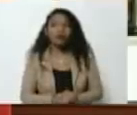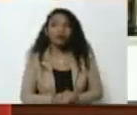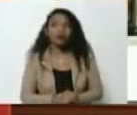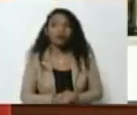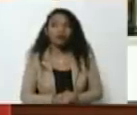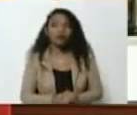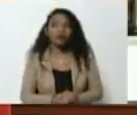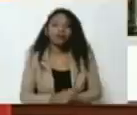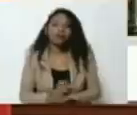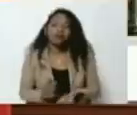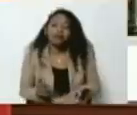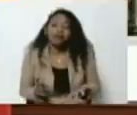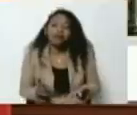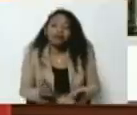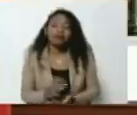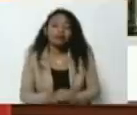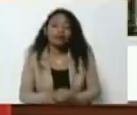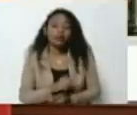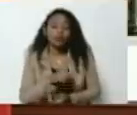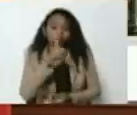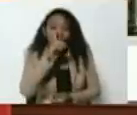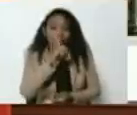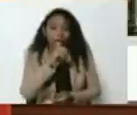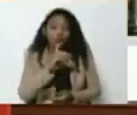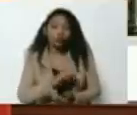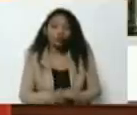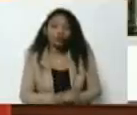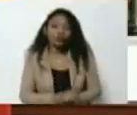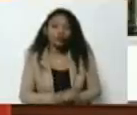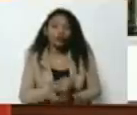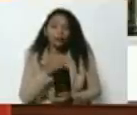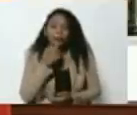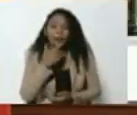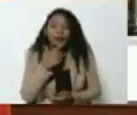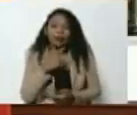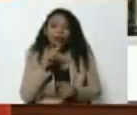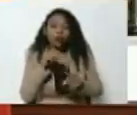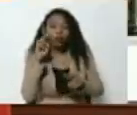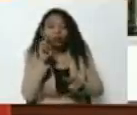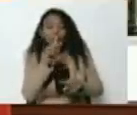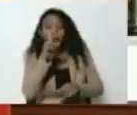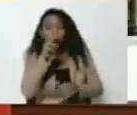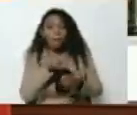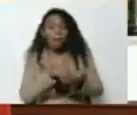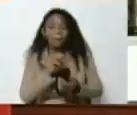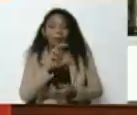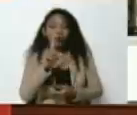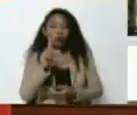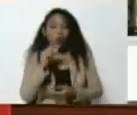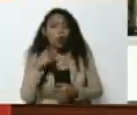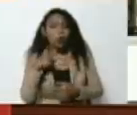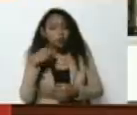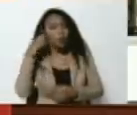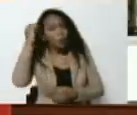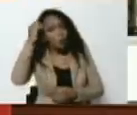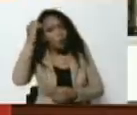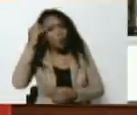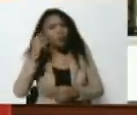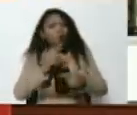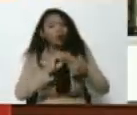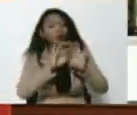Así que esos años de belleza. Yo veo el 2021 con optimismo, con brillo, con